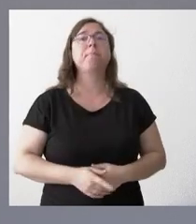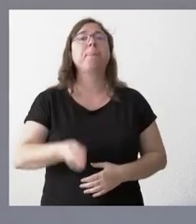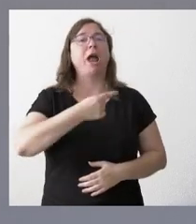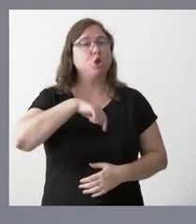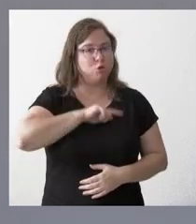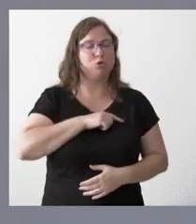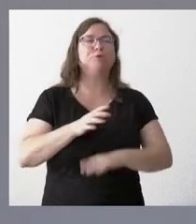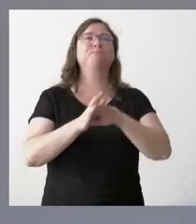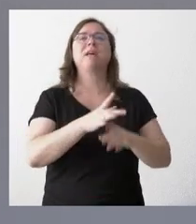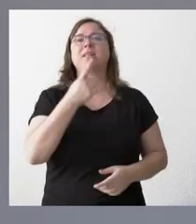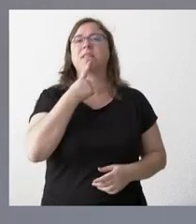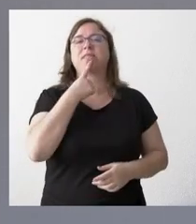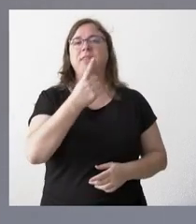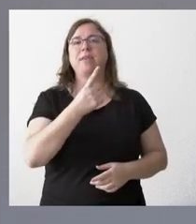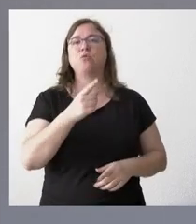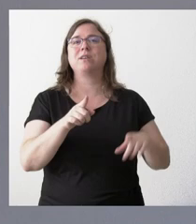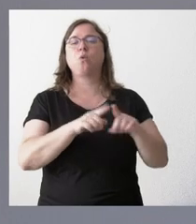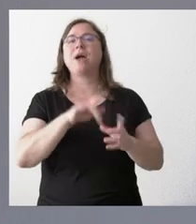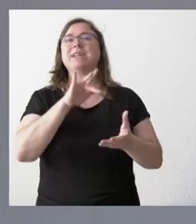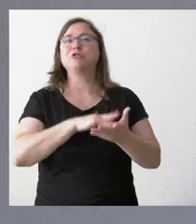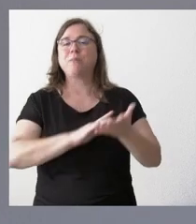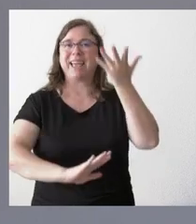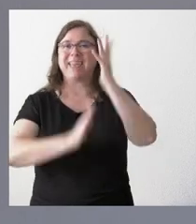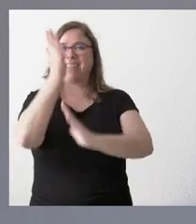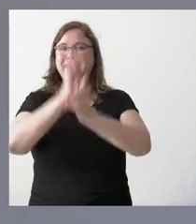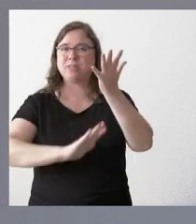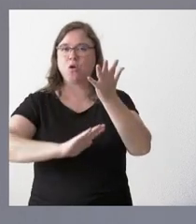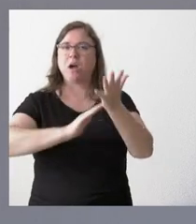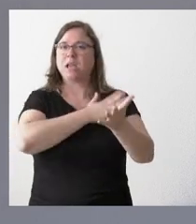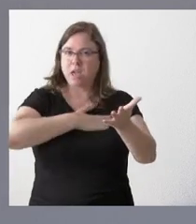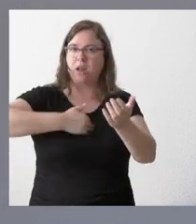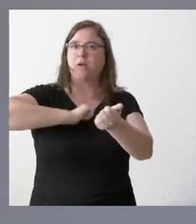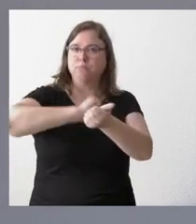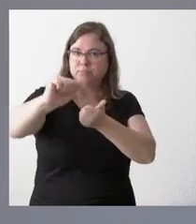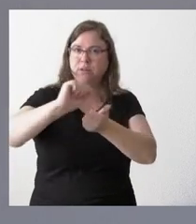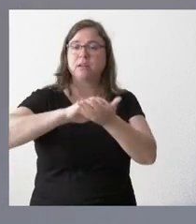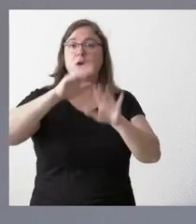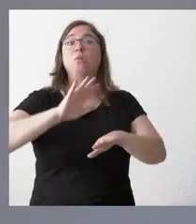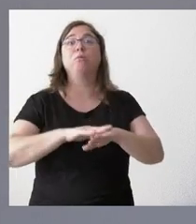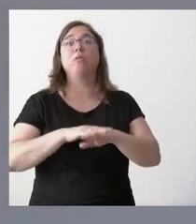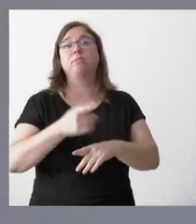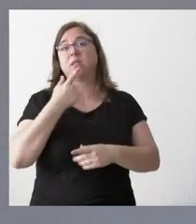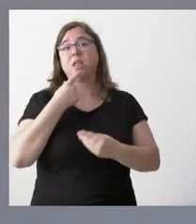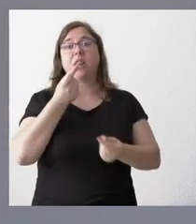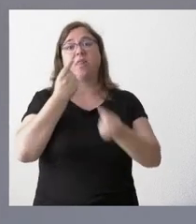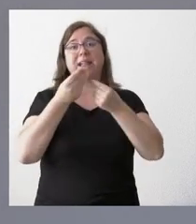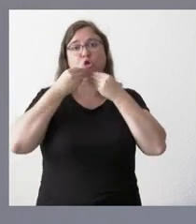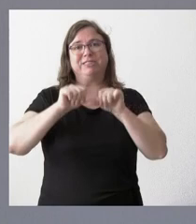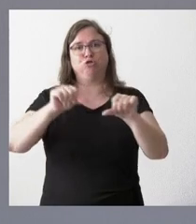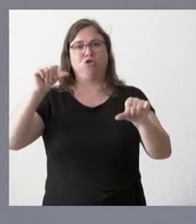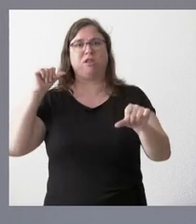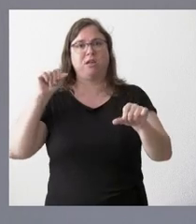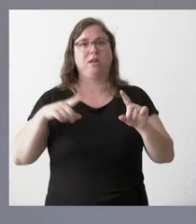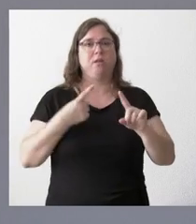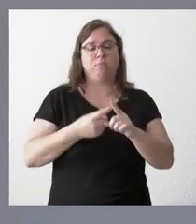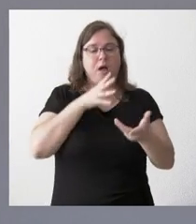decir que ha habido incendios intencionados en nuestra comunidad autónoma? Pues en los datos históricos y en los datos concretos